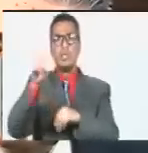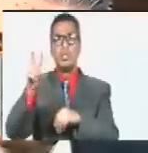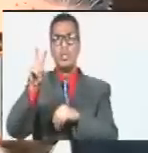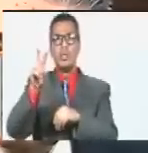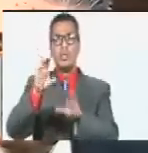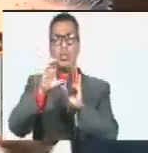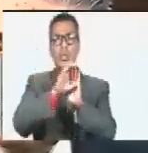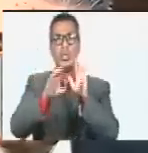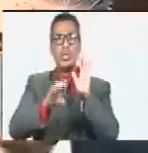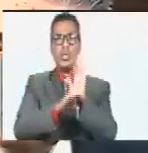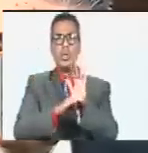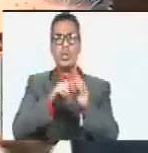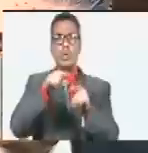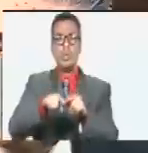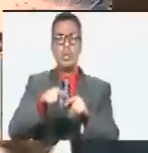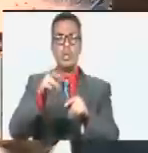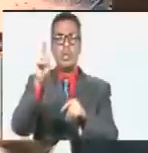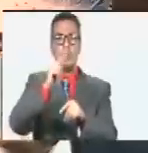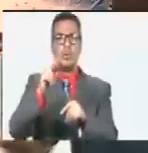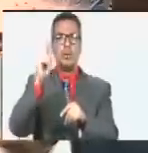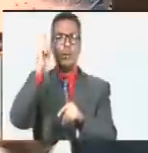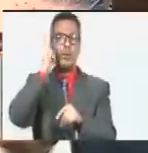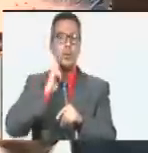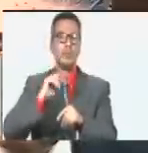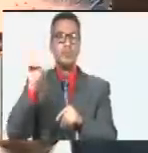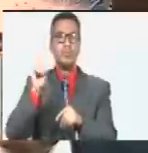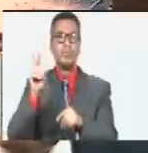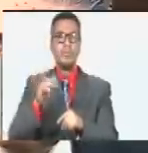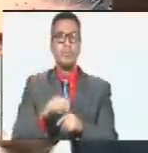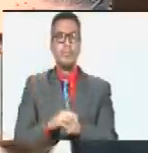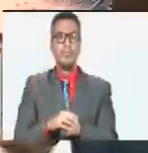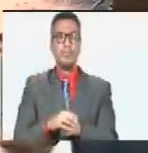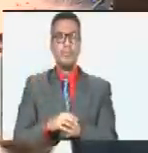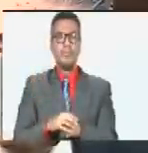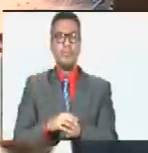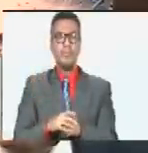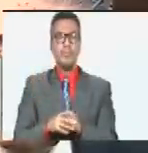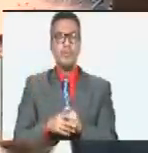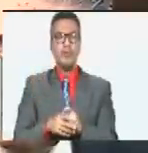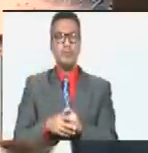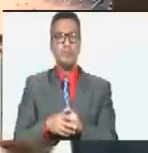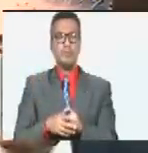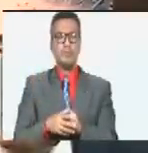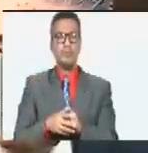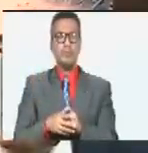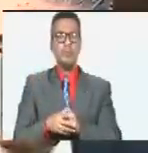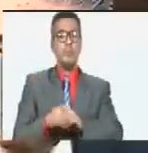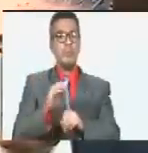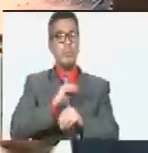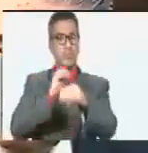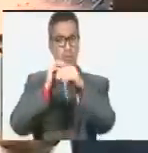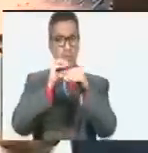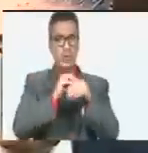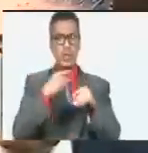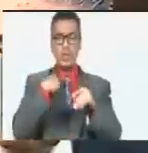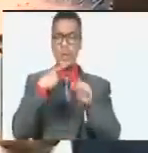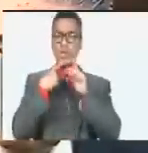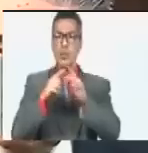Constitución de la República Bolivariana de Venezuela. Mi llamado y mi exhorto es al